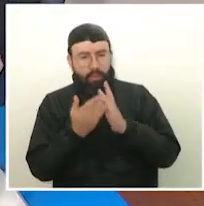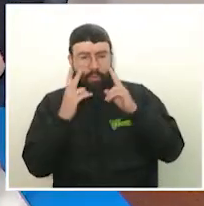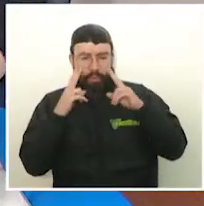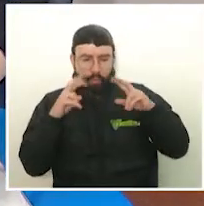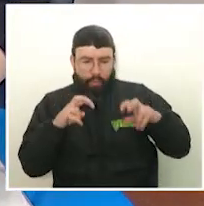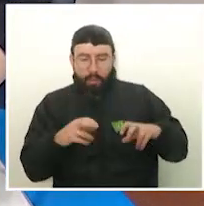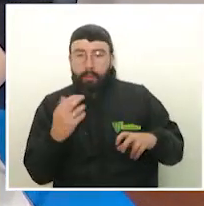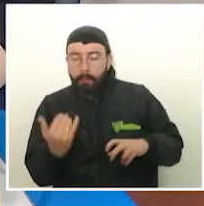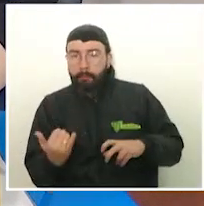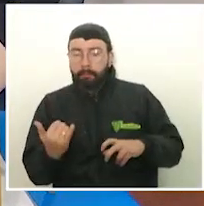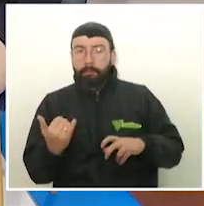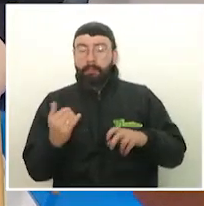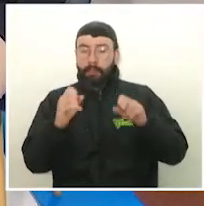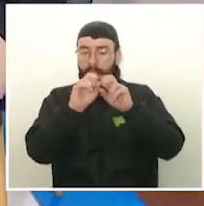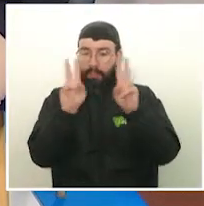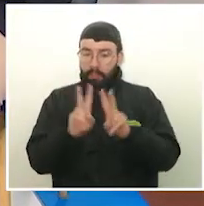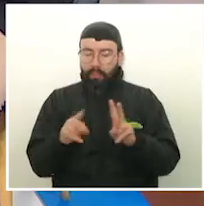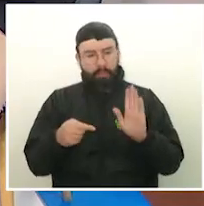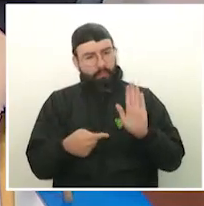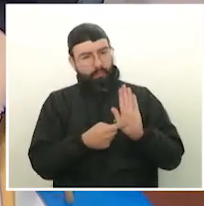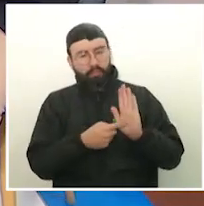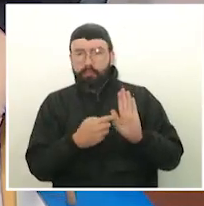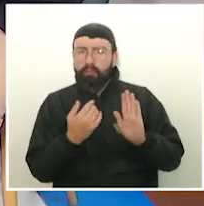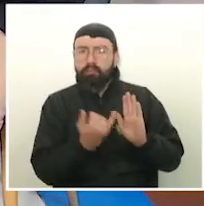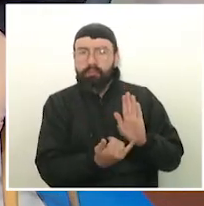redes de cómo